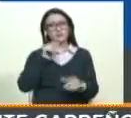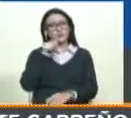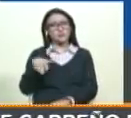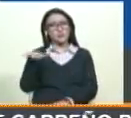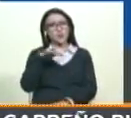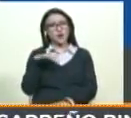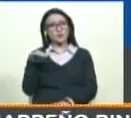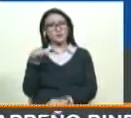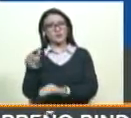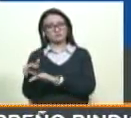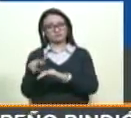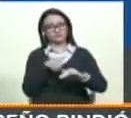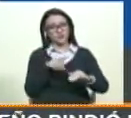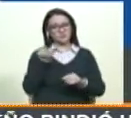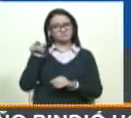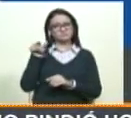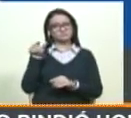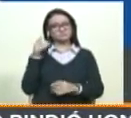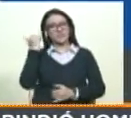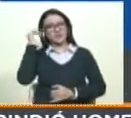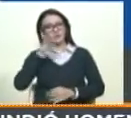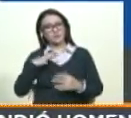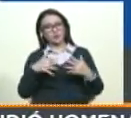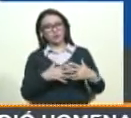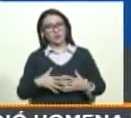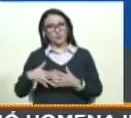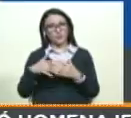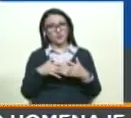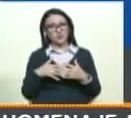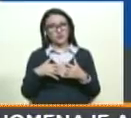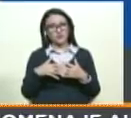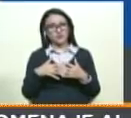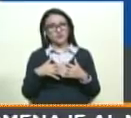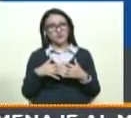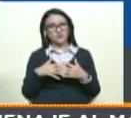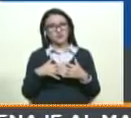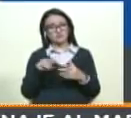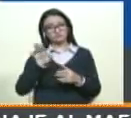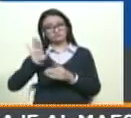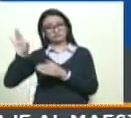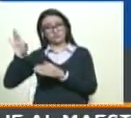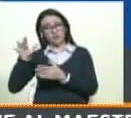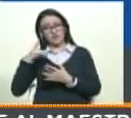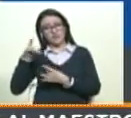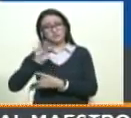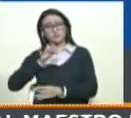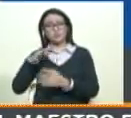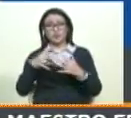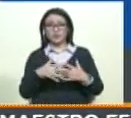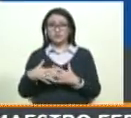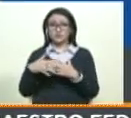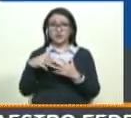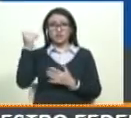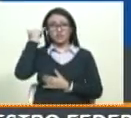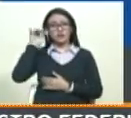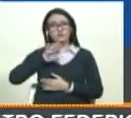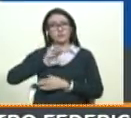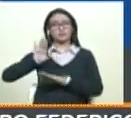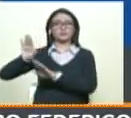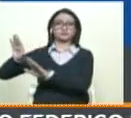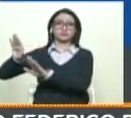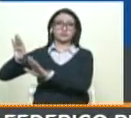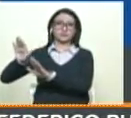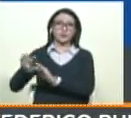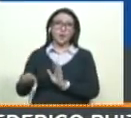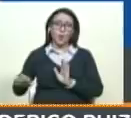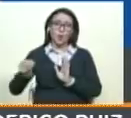el monroísmo. La América solo para los estadounidenses, para sus intereses, y que por cierto puso de